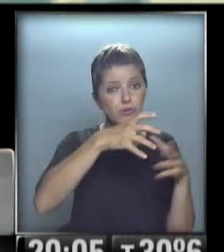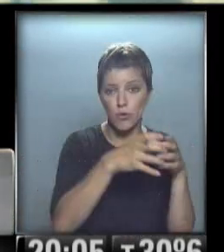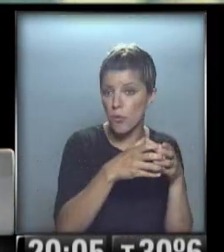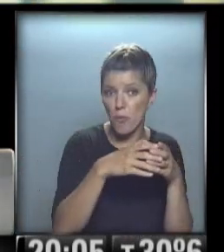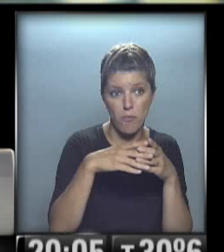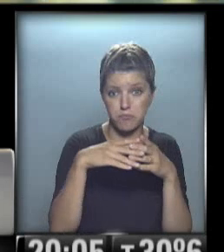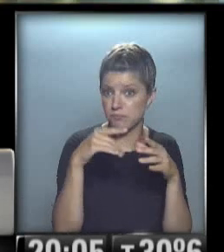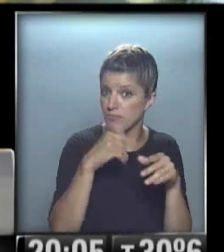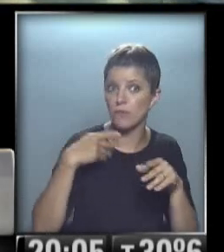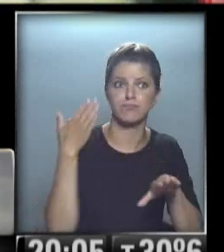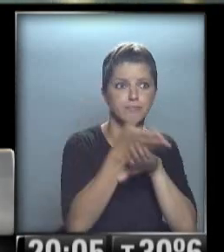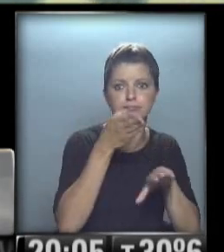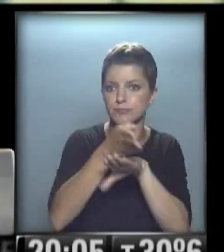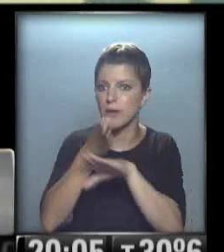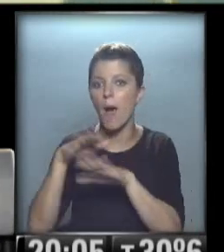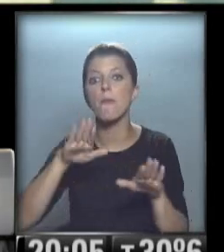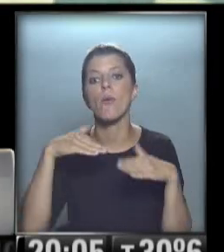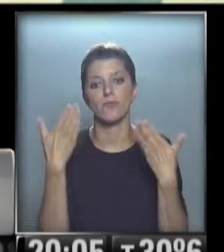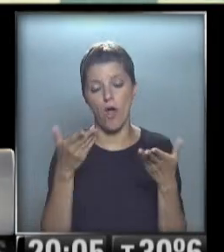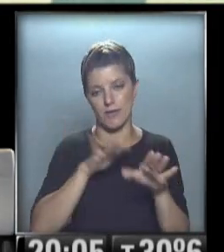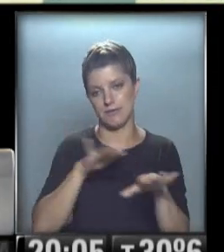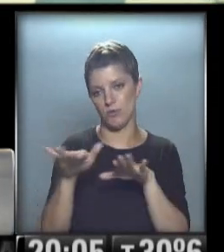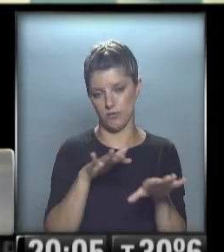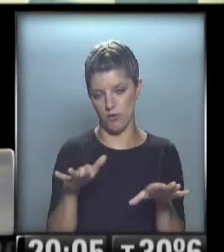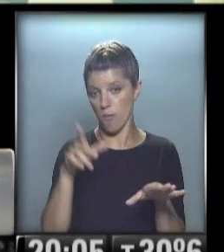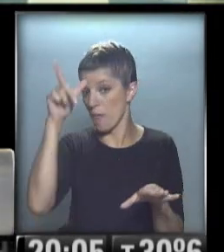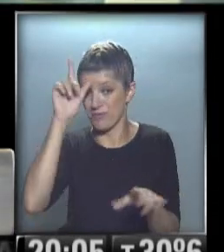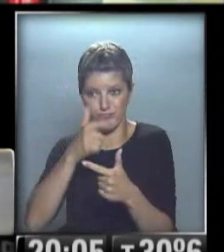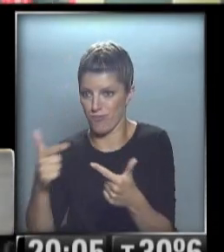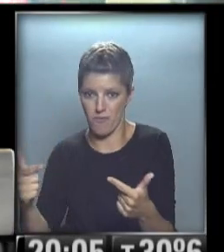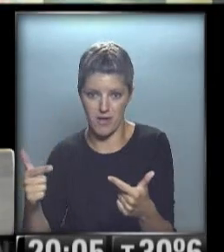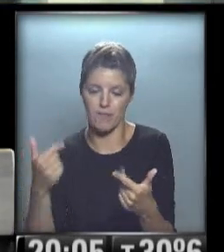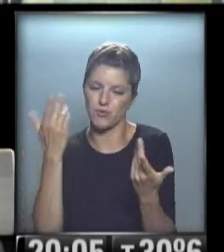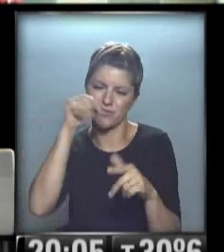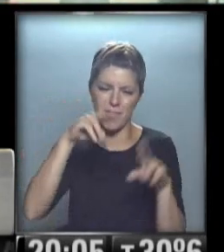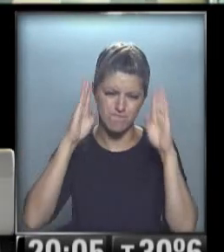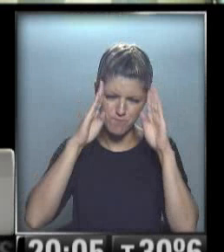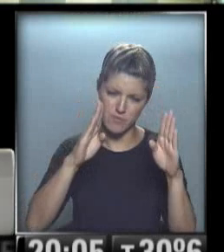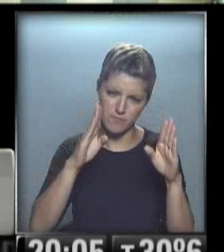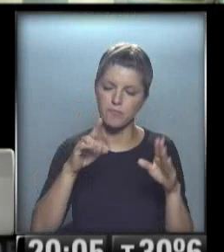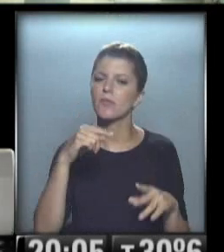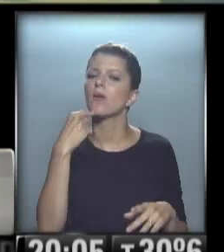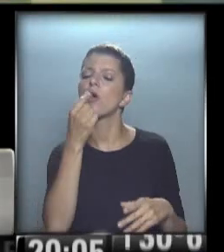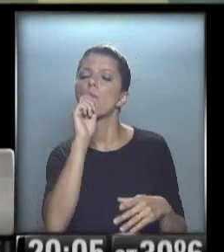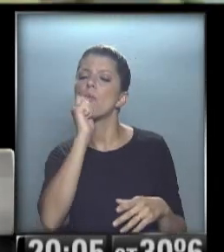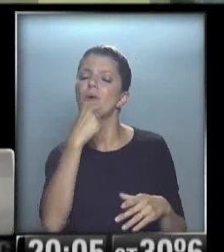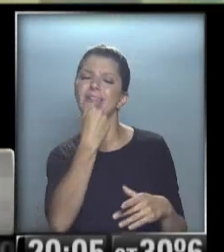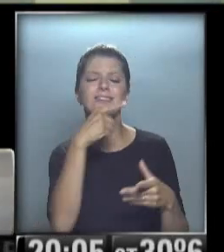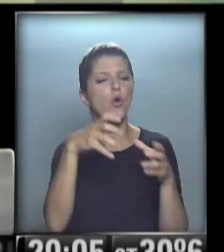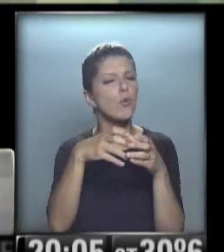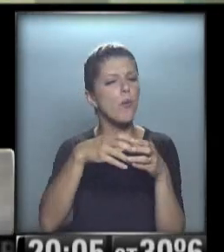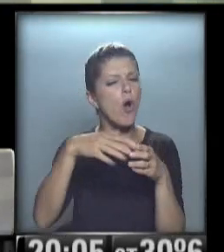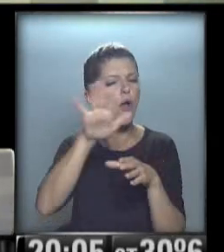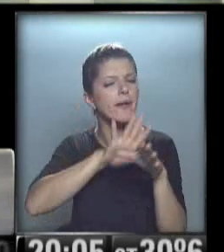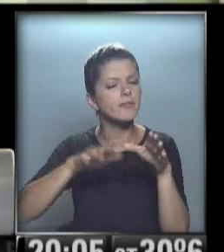no estaba y salieron aprovechando ese momento. Me parece que por ahí hay que hacer una lectura más profunda. Cuando hablas de grupos organizados, ¿te referís específicamente a